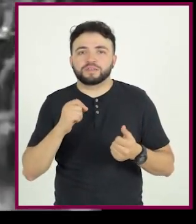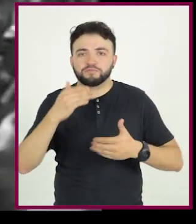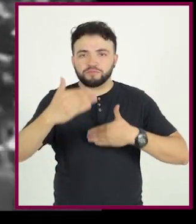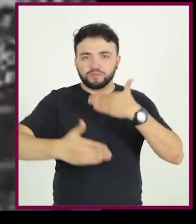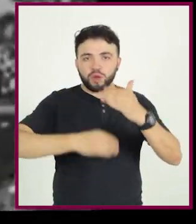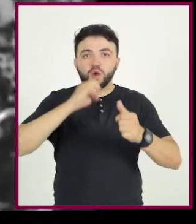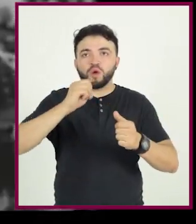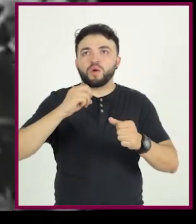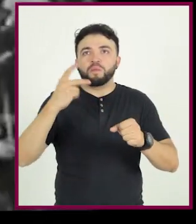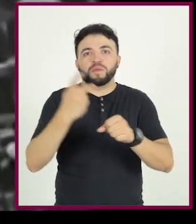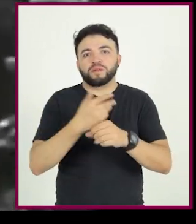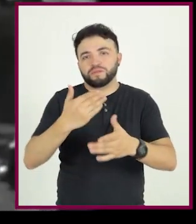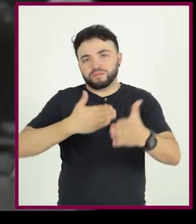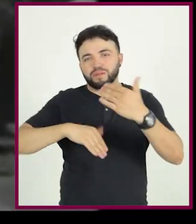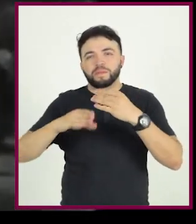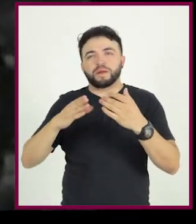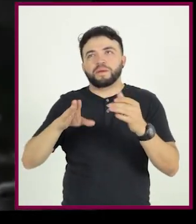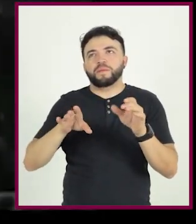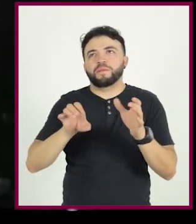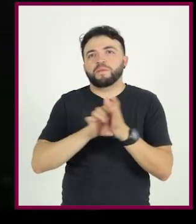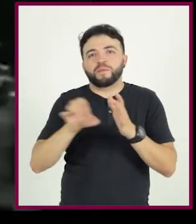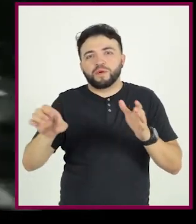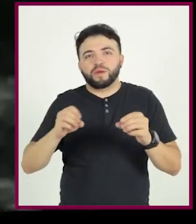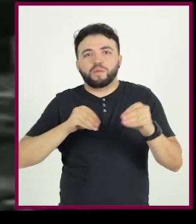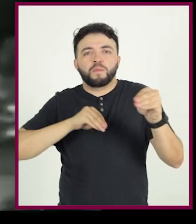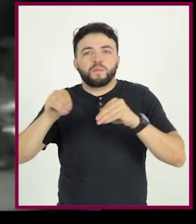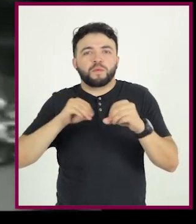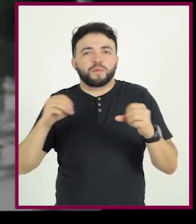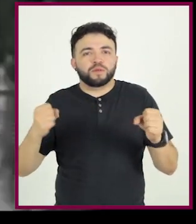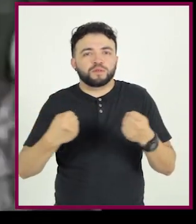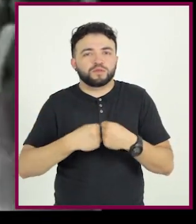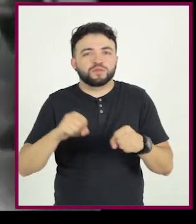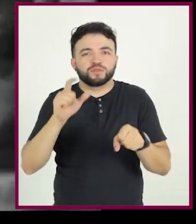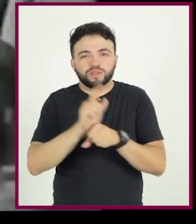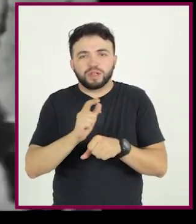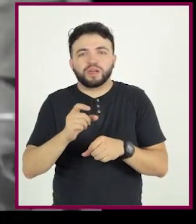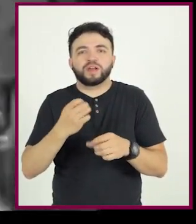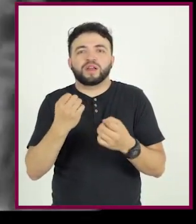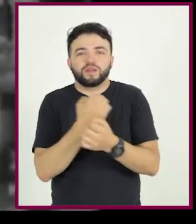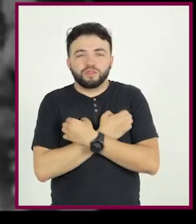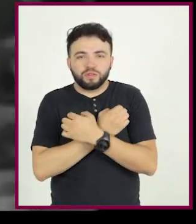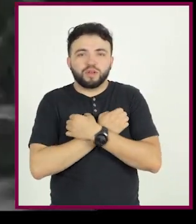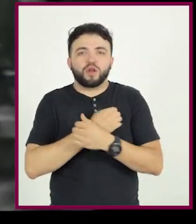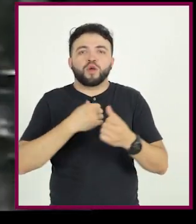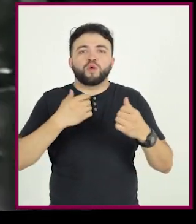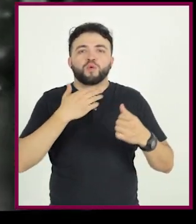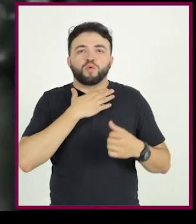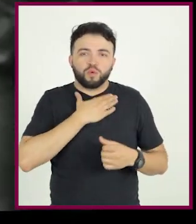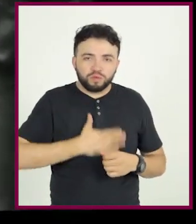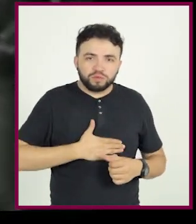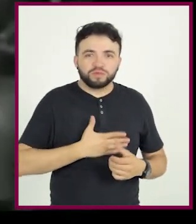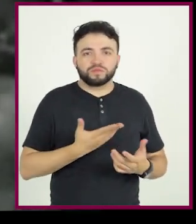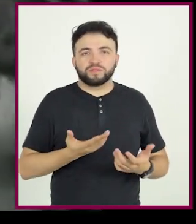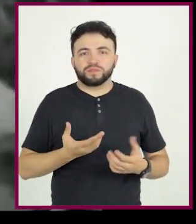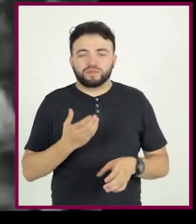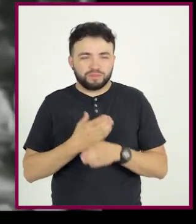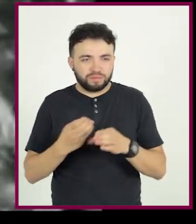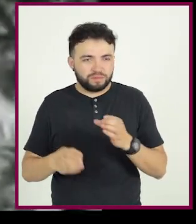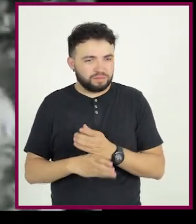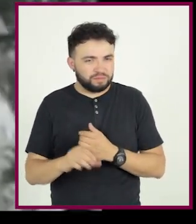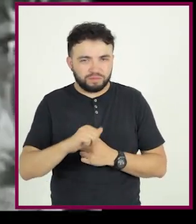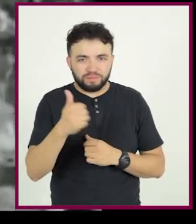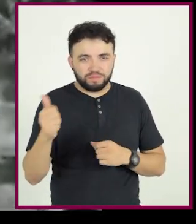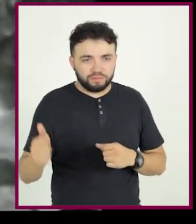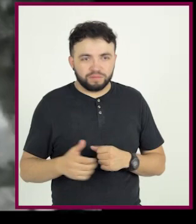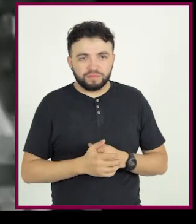para entender los avances o retrocesos como lo son los movimientos sociales, la educación, la justicia, las relaciones de